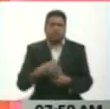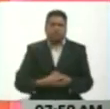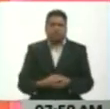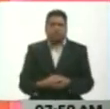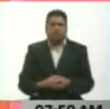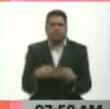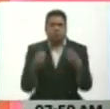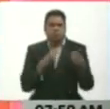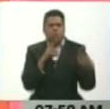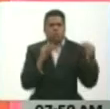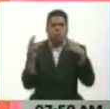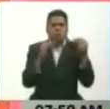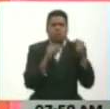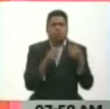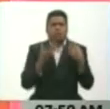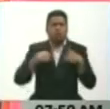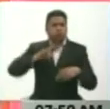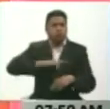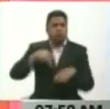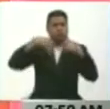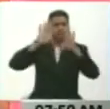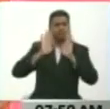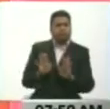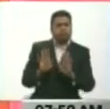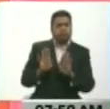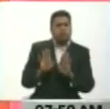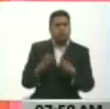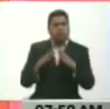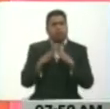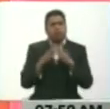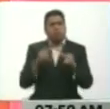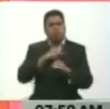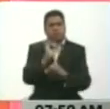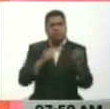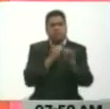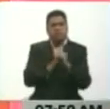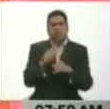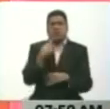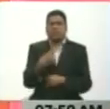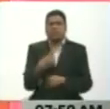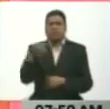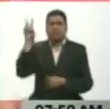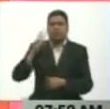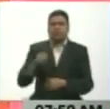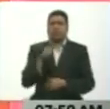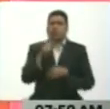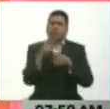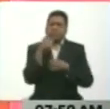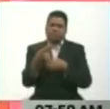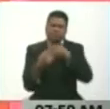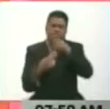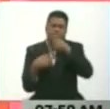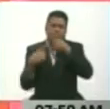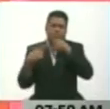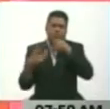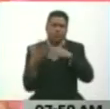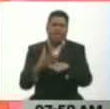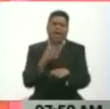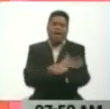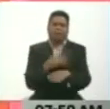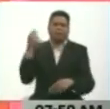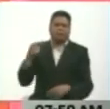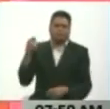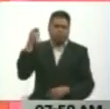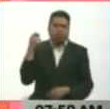de comunicar y que frenemos a nivel nacional e internacional lo que se dice de Venezuela. Usted como periodista, antes que diputada, y